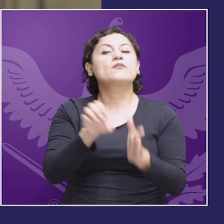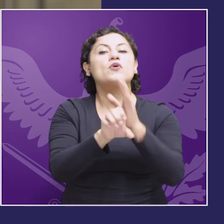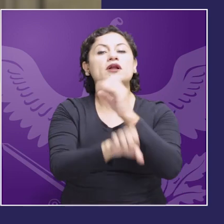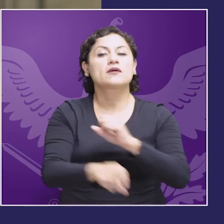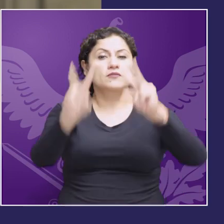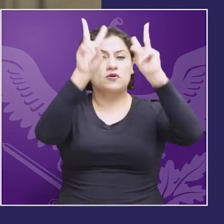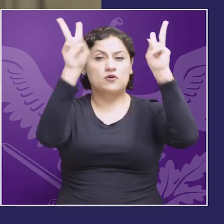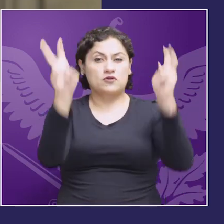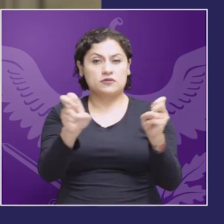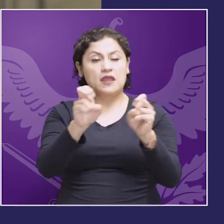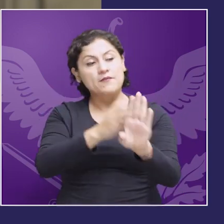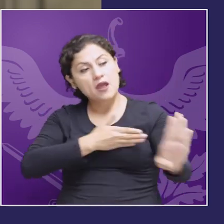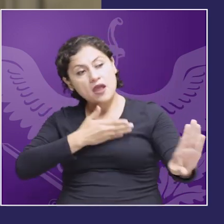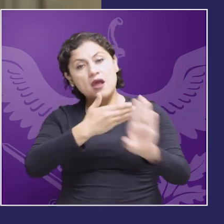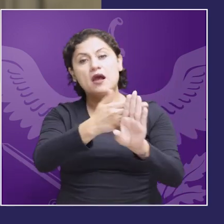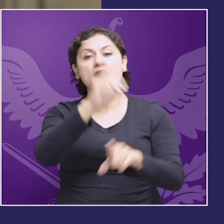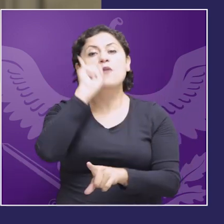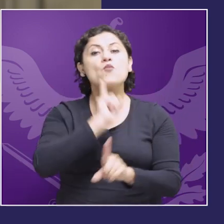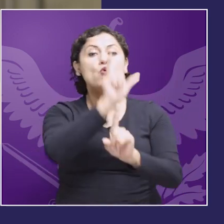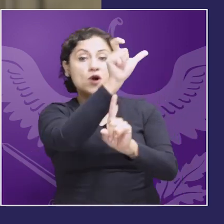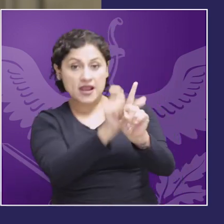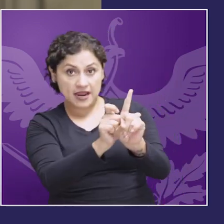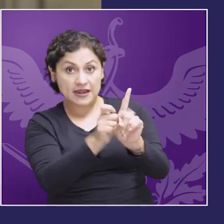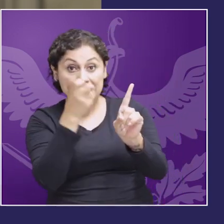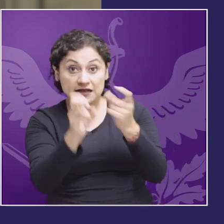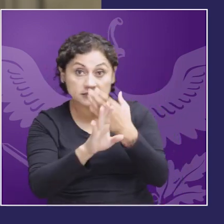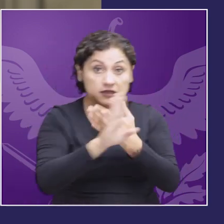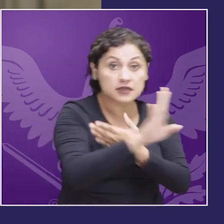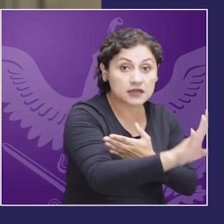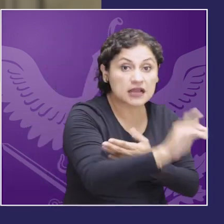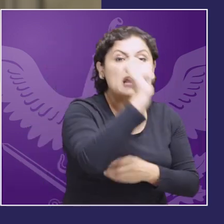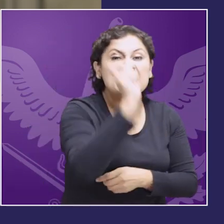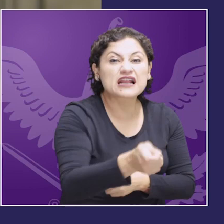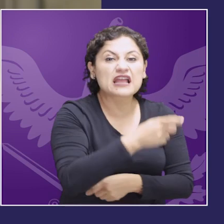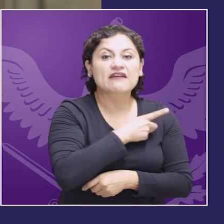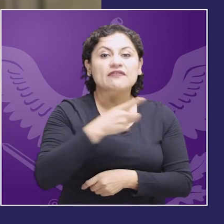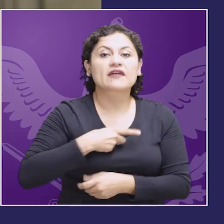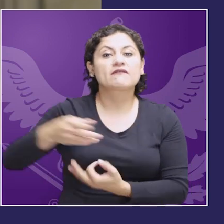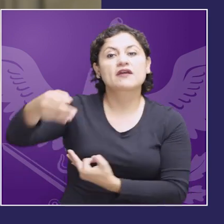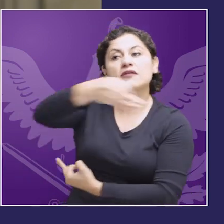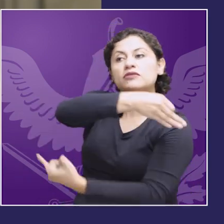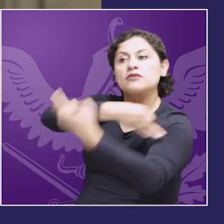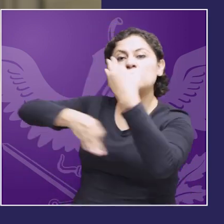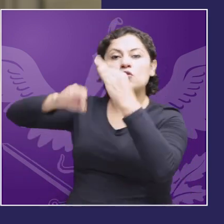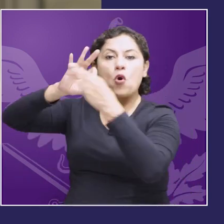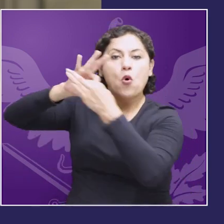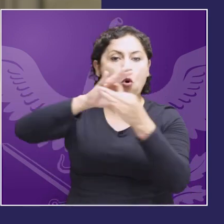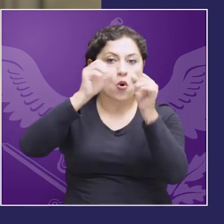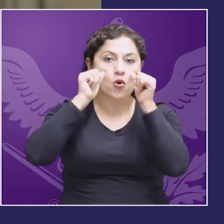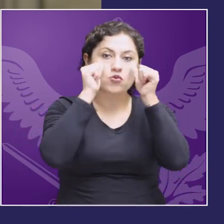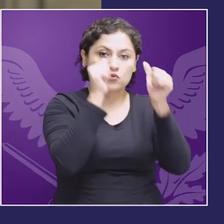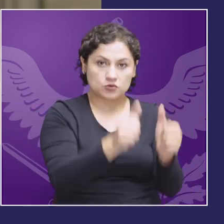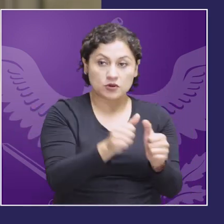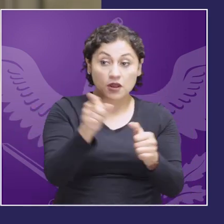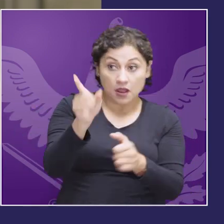de género contra las mujeres es una cuestión de Estado. No es una cuestión de los jueces, no es una cuestión del Ministerio Público,